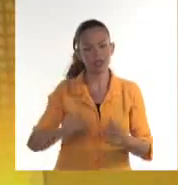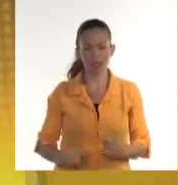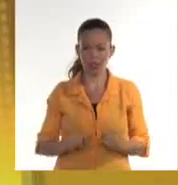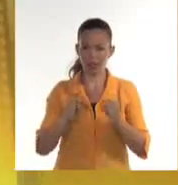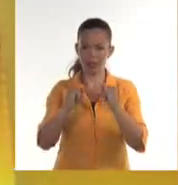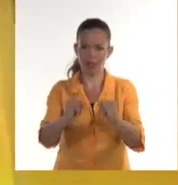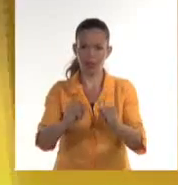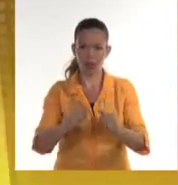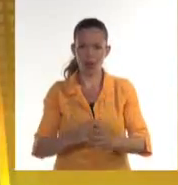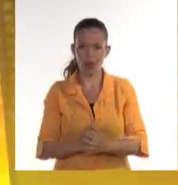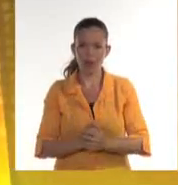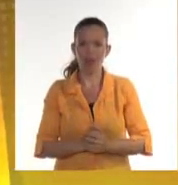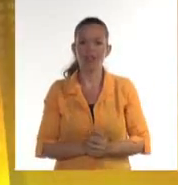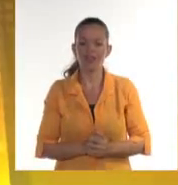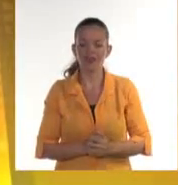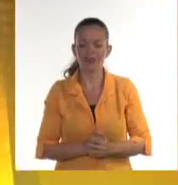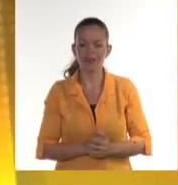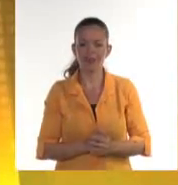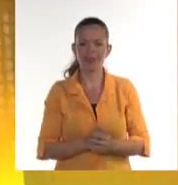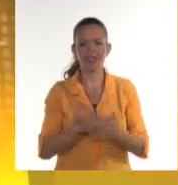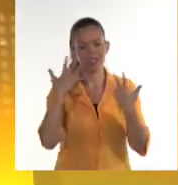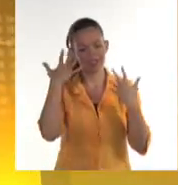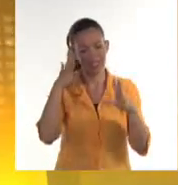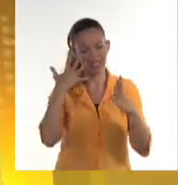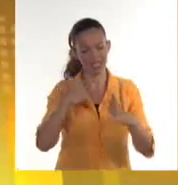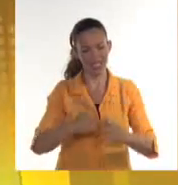a quien ya recibo y también con las felicitaciones.